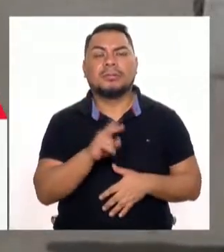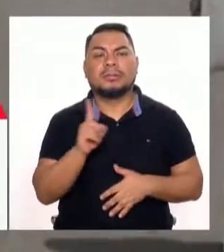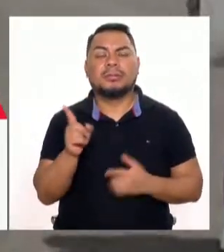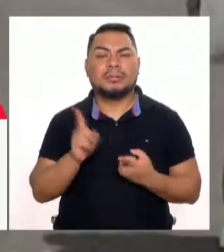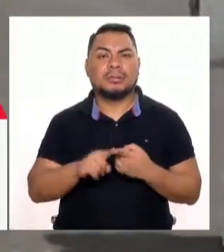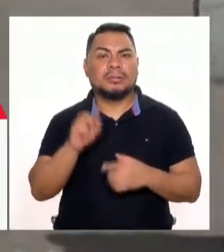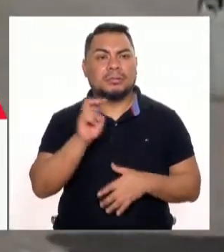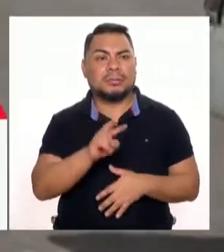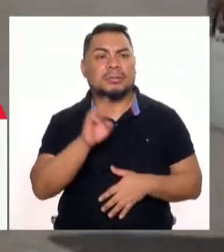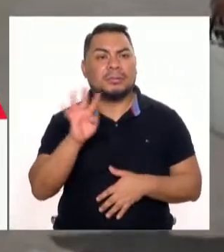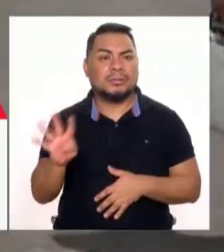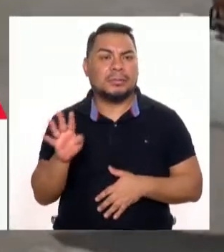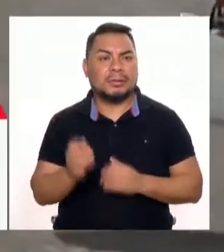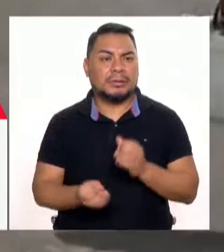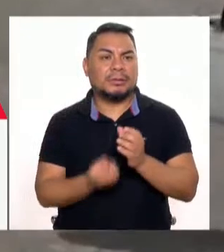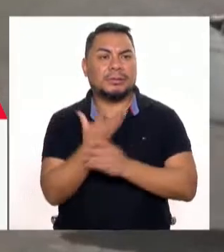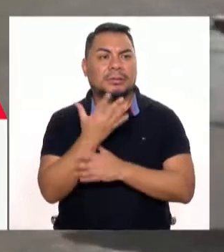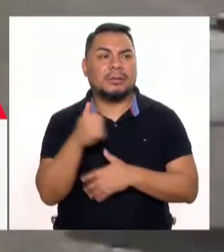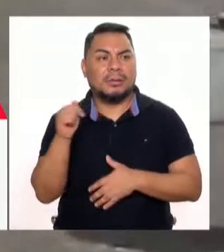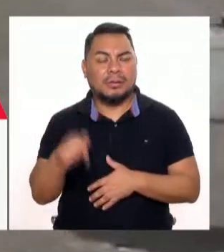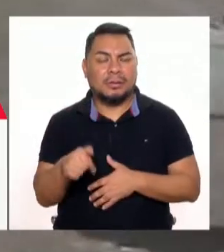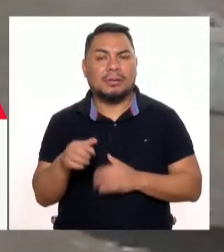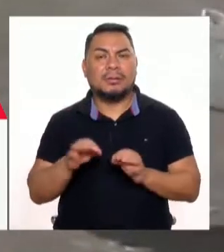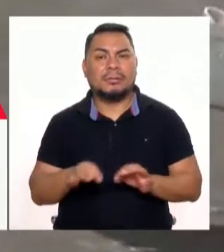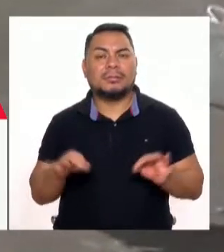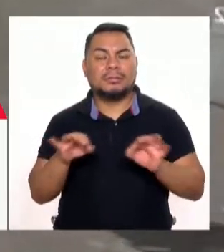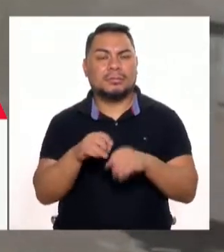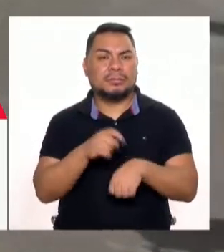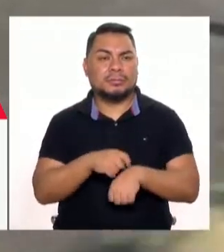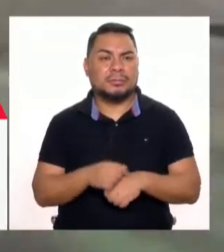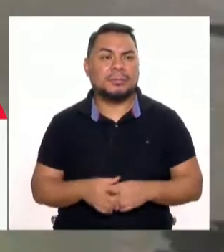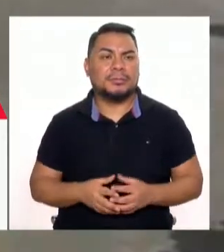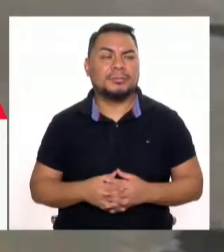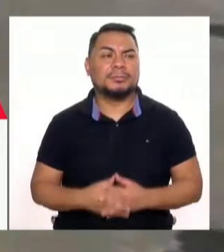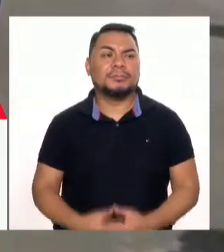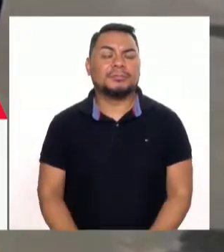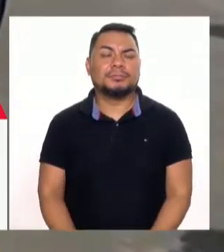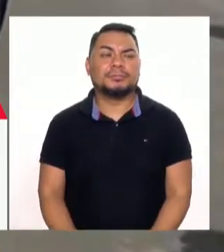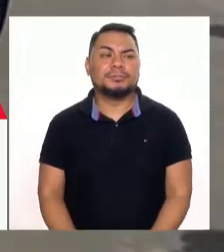al veinticuatro de septiembre en estos importantes momentos